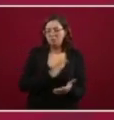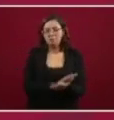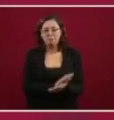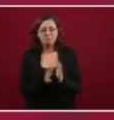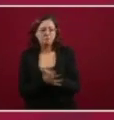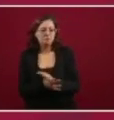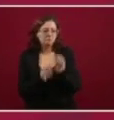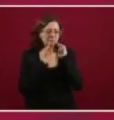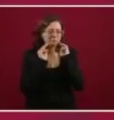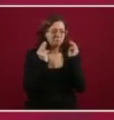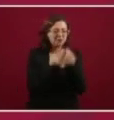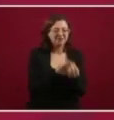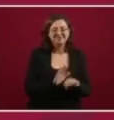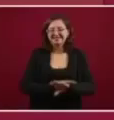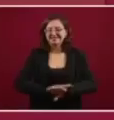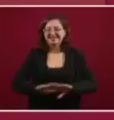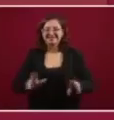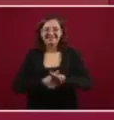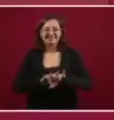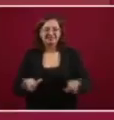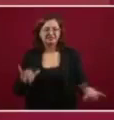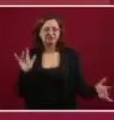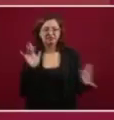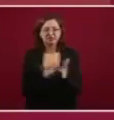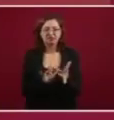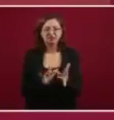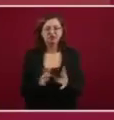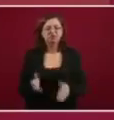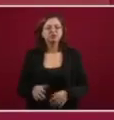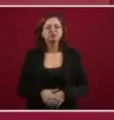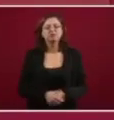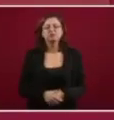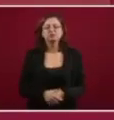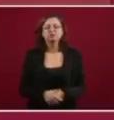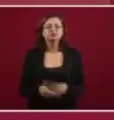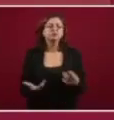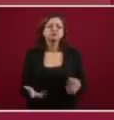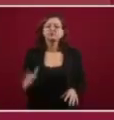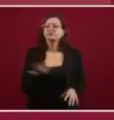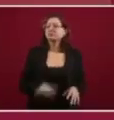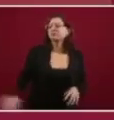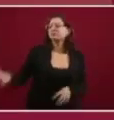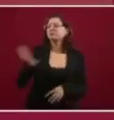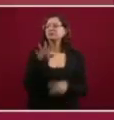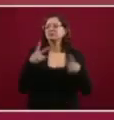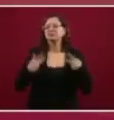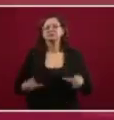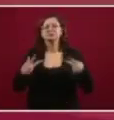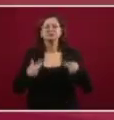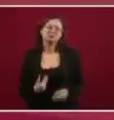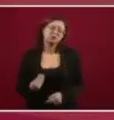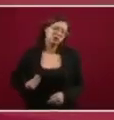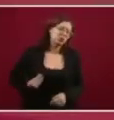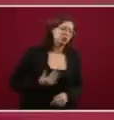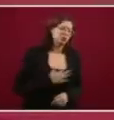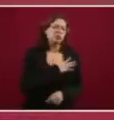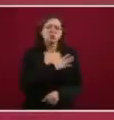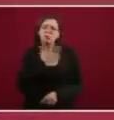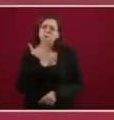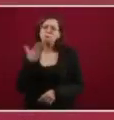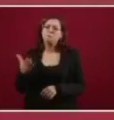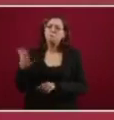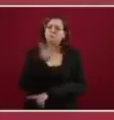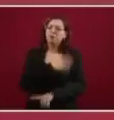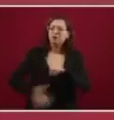delincuencia, y mucho bienestar en la población, sobre todo